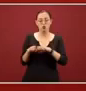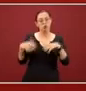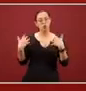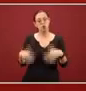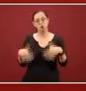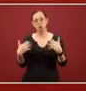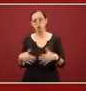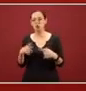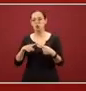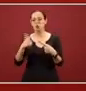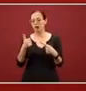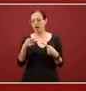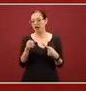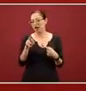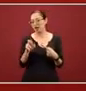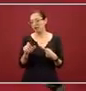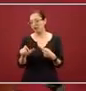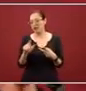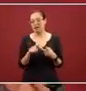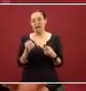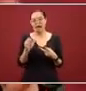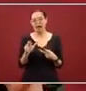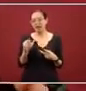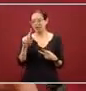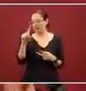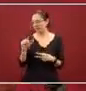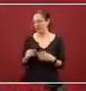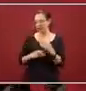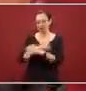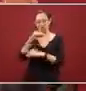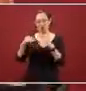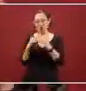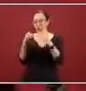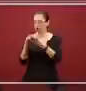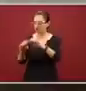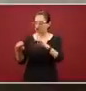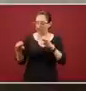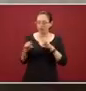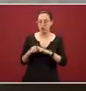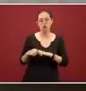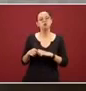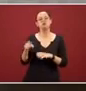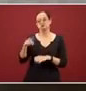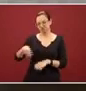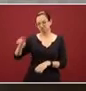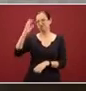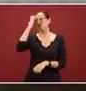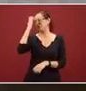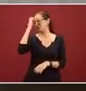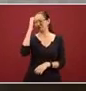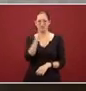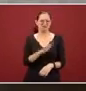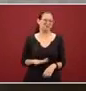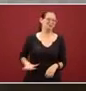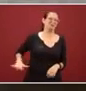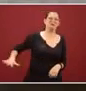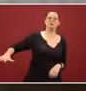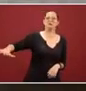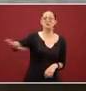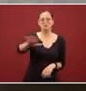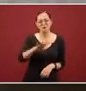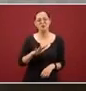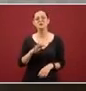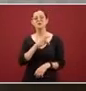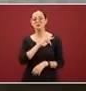Gabriel García, la subsecretaria Ariadna Montiel, todo el equipo, Adán Peña, tienen muy bien identificado también el territorio, y esto